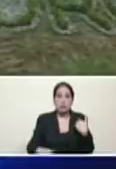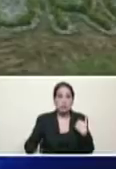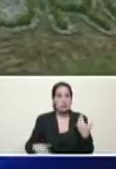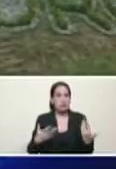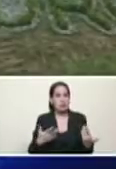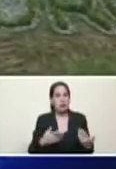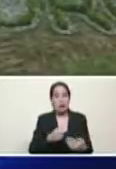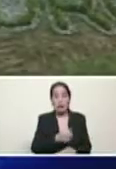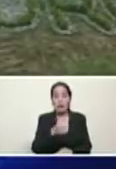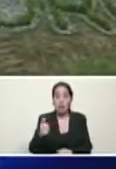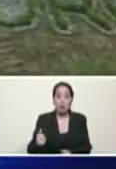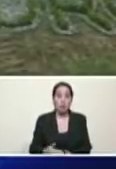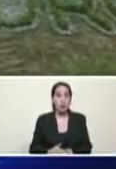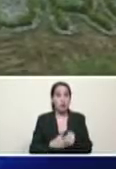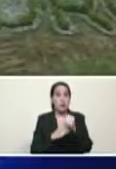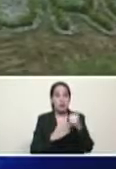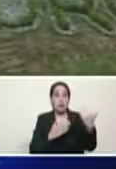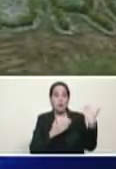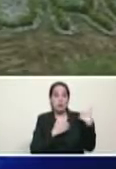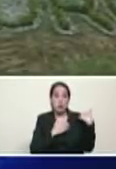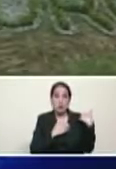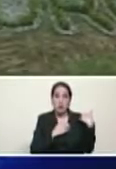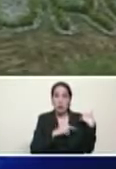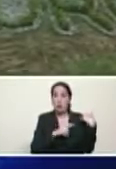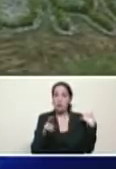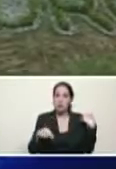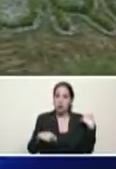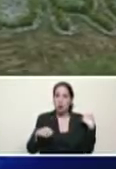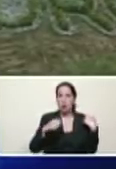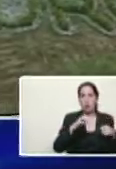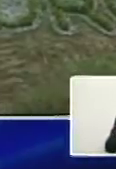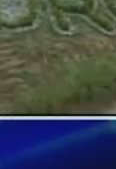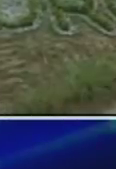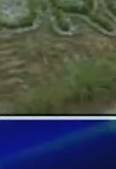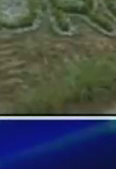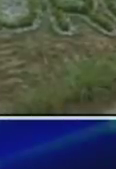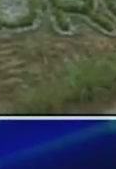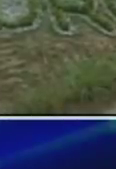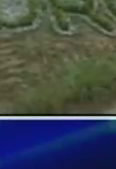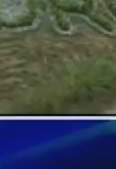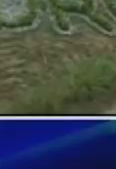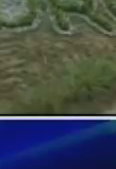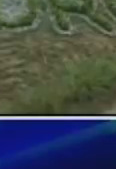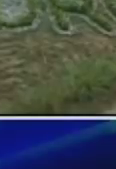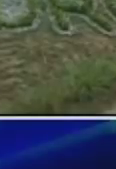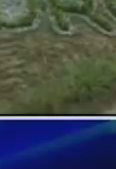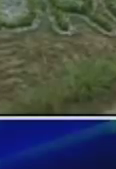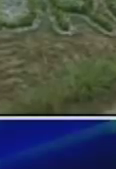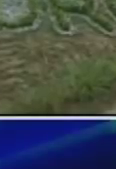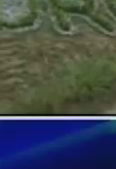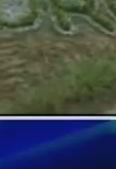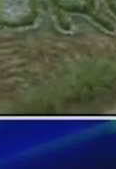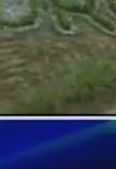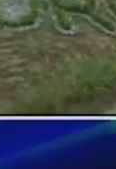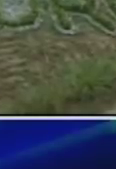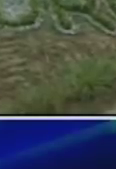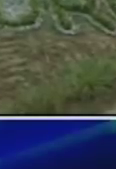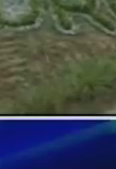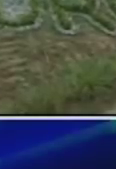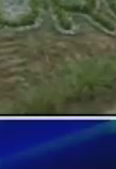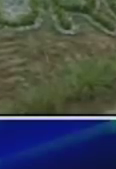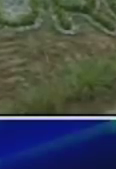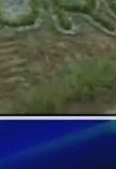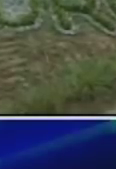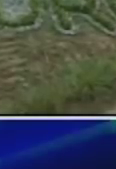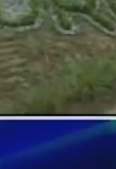los dirigentes que tenemos responsabilidad, y aquí estamos nosotros desde Coro haciendo lo que nos toca hacer. Gracias, presidente, lo amamos hoy